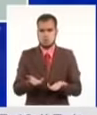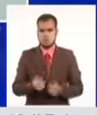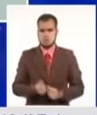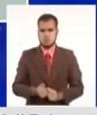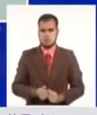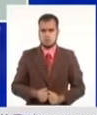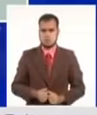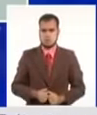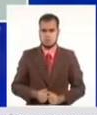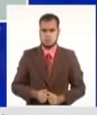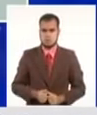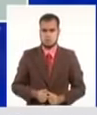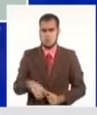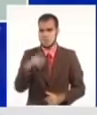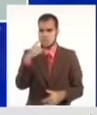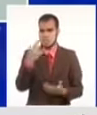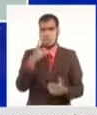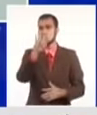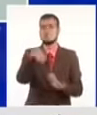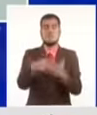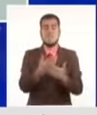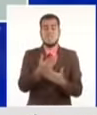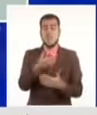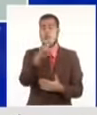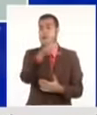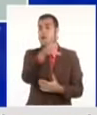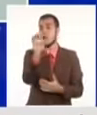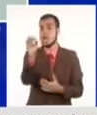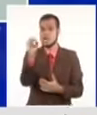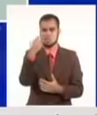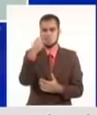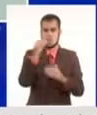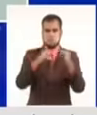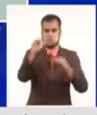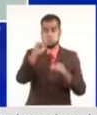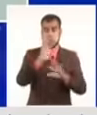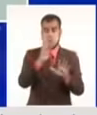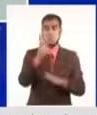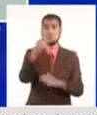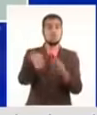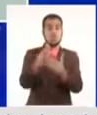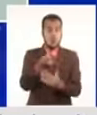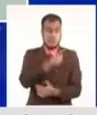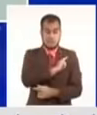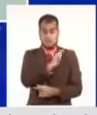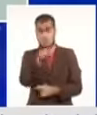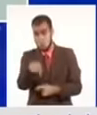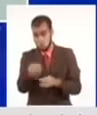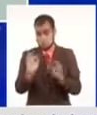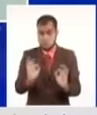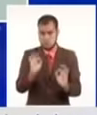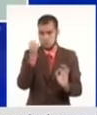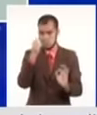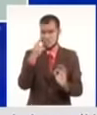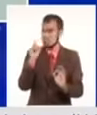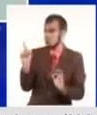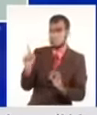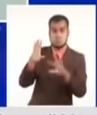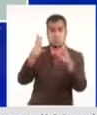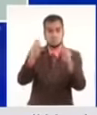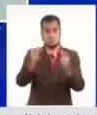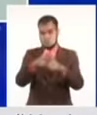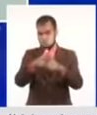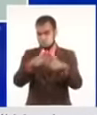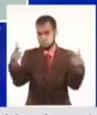400, 9 por encima de 500, y ya llevamos 2 días con una cifra, como se puede ver ahí,